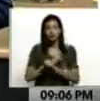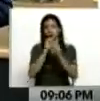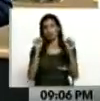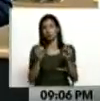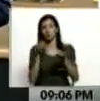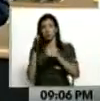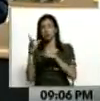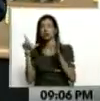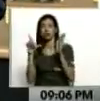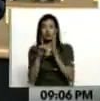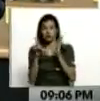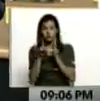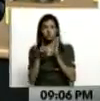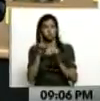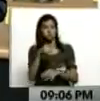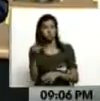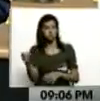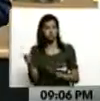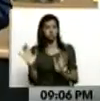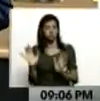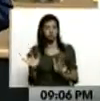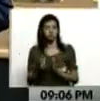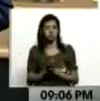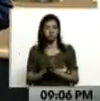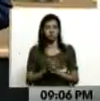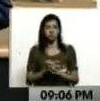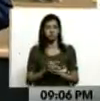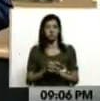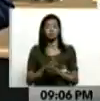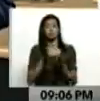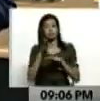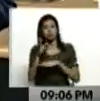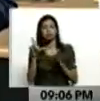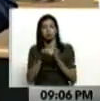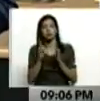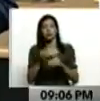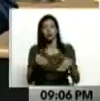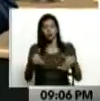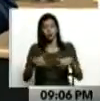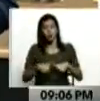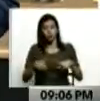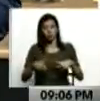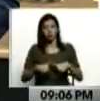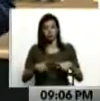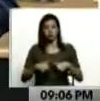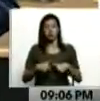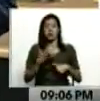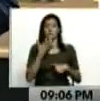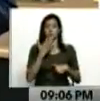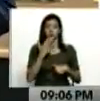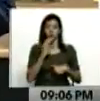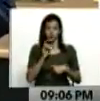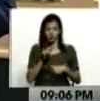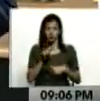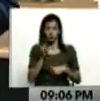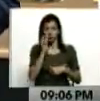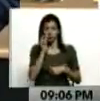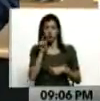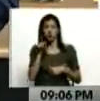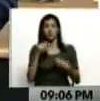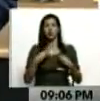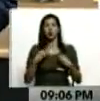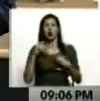4:30 de la mañana para ir al Liceo verdad verdad Cristóbal tenía uno que esforzarse y si uno tenía